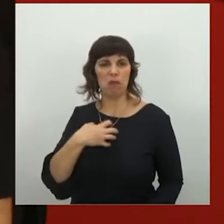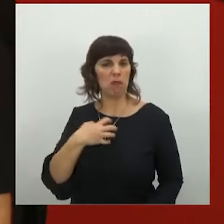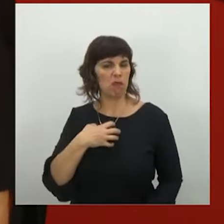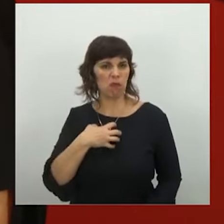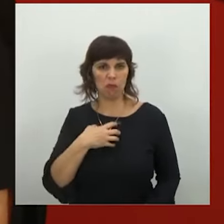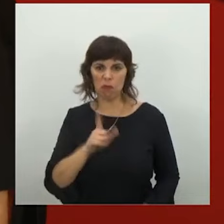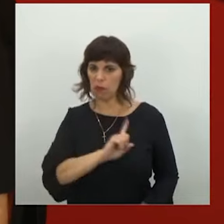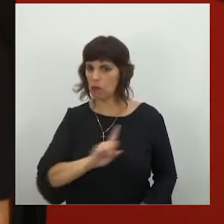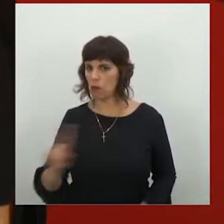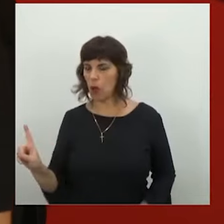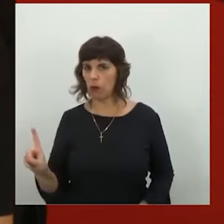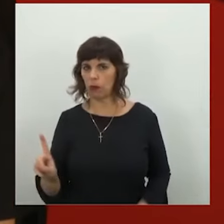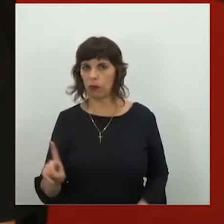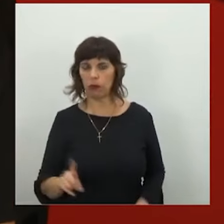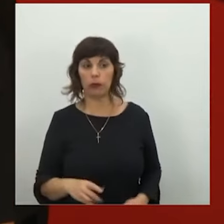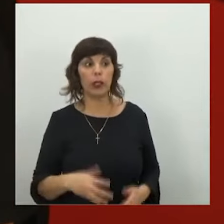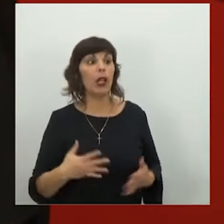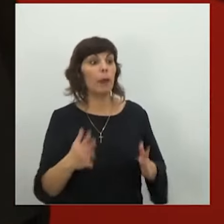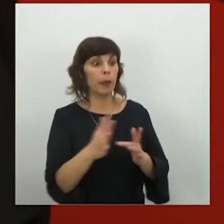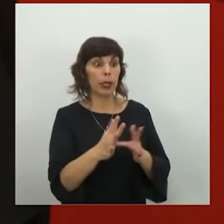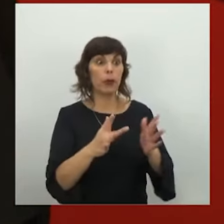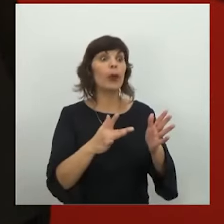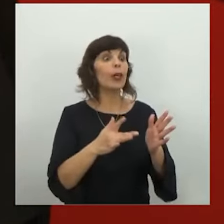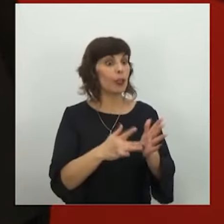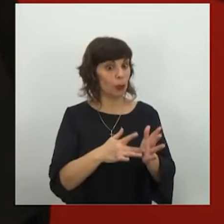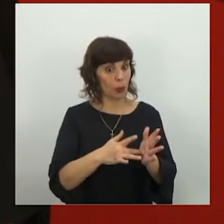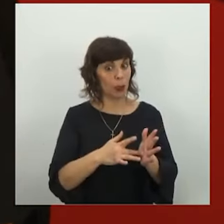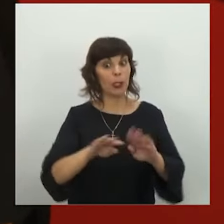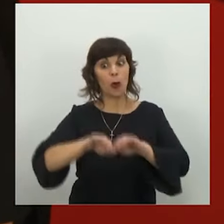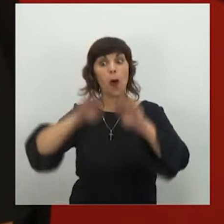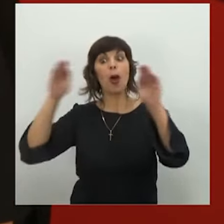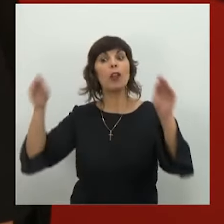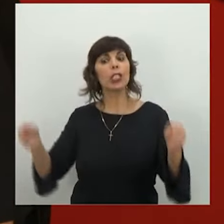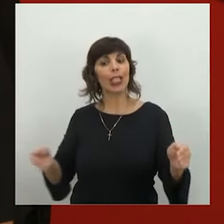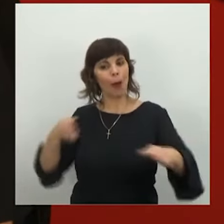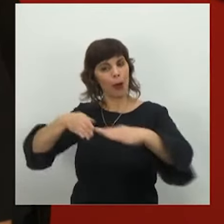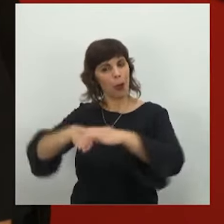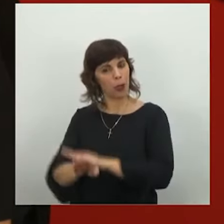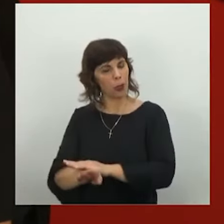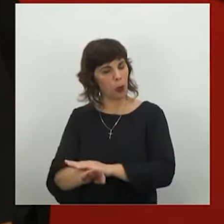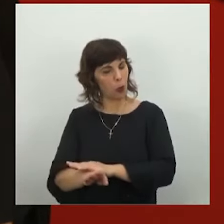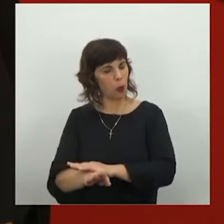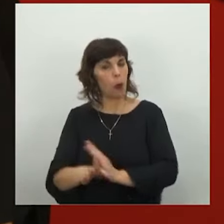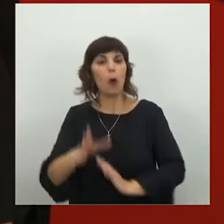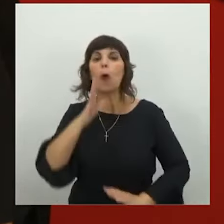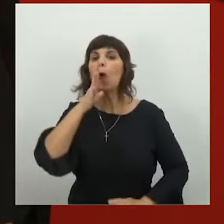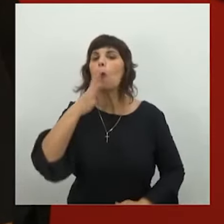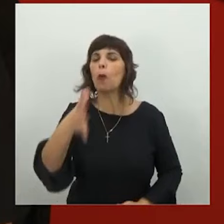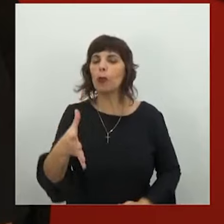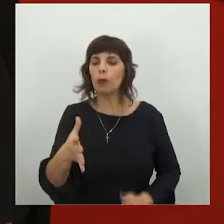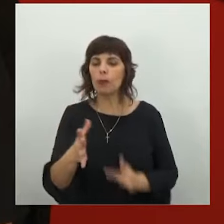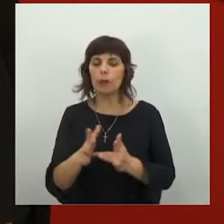Pero la Biblia dice, le era necesario pasar por Samaria. ¿Por qué? Porque Jesucristo sintió